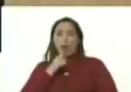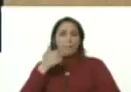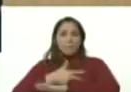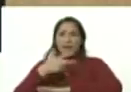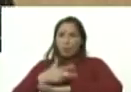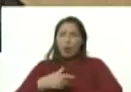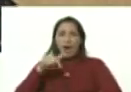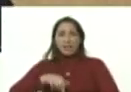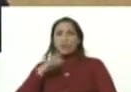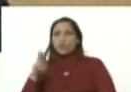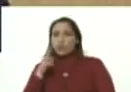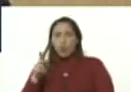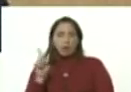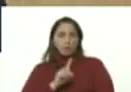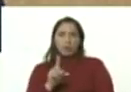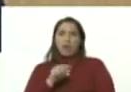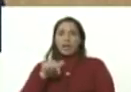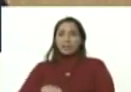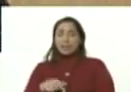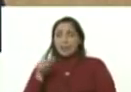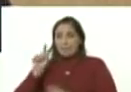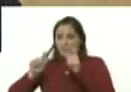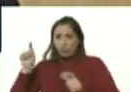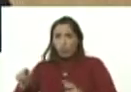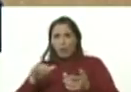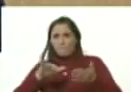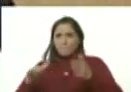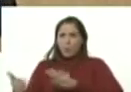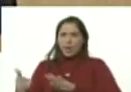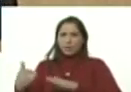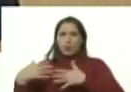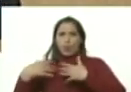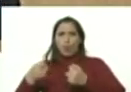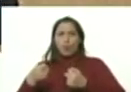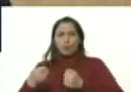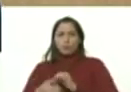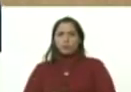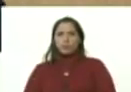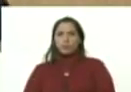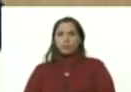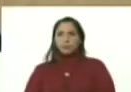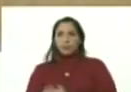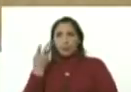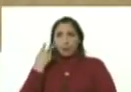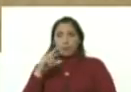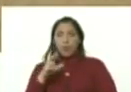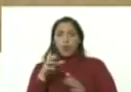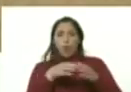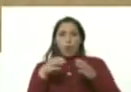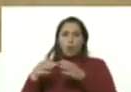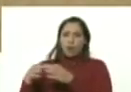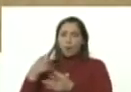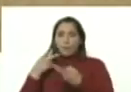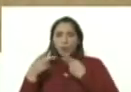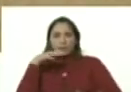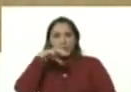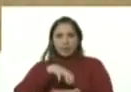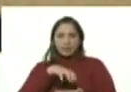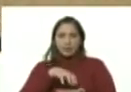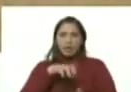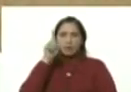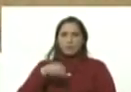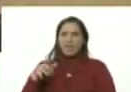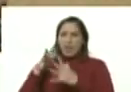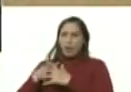No, los desaparecidos y los muertos en las prisiones por órdenes de políticas de Estado y por órdenes de los Estados